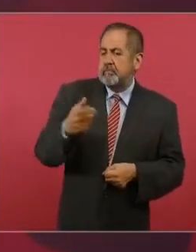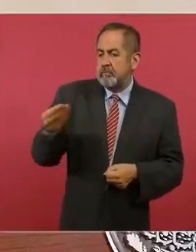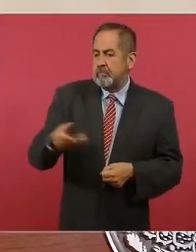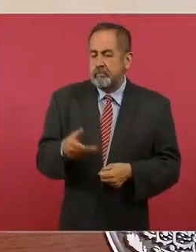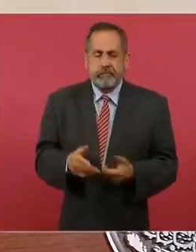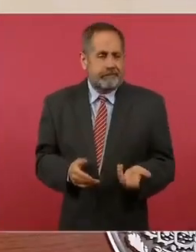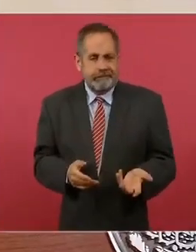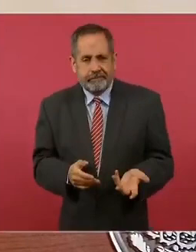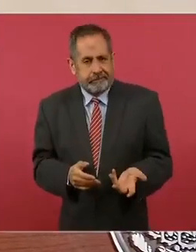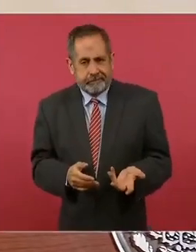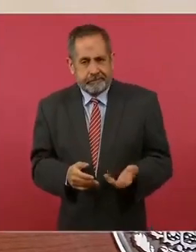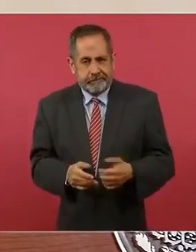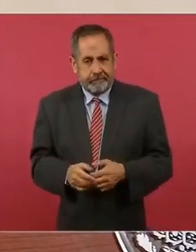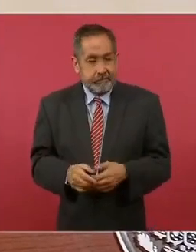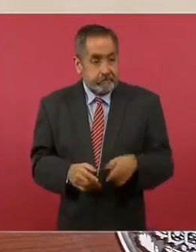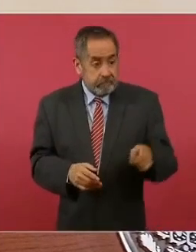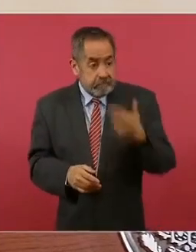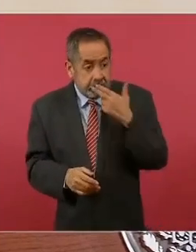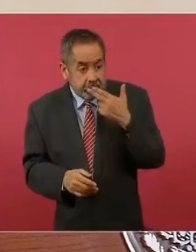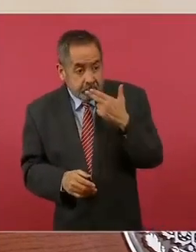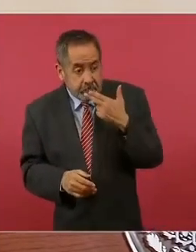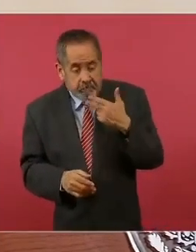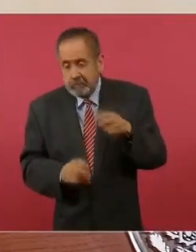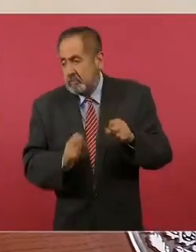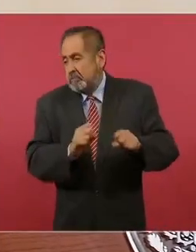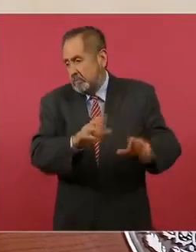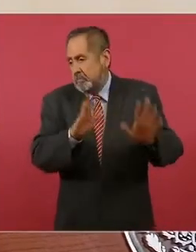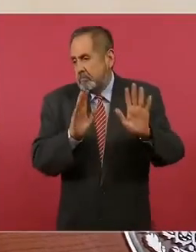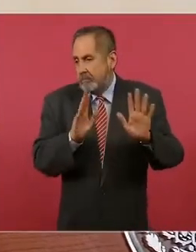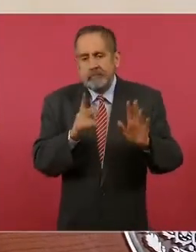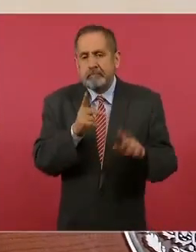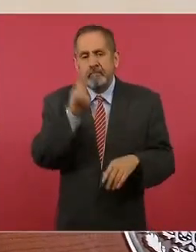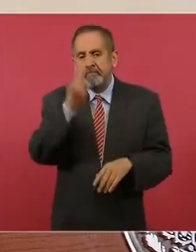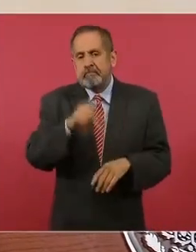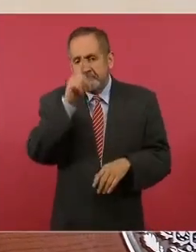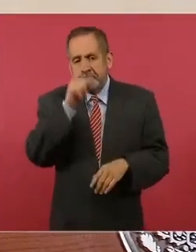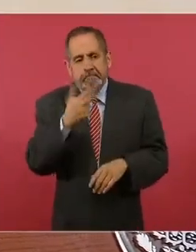si funciona no habría problema, pero no funciona.